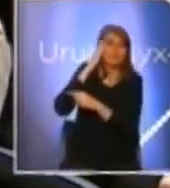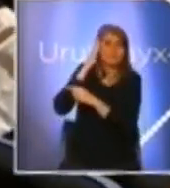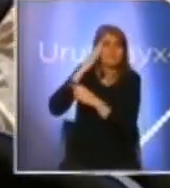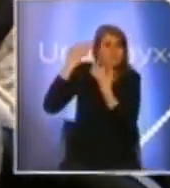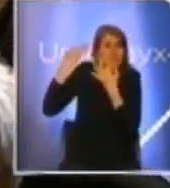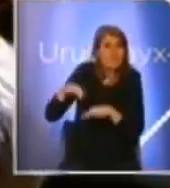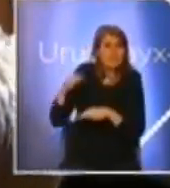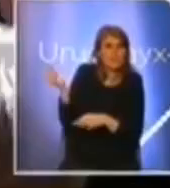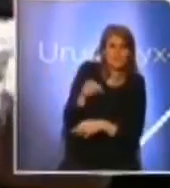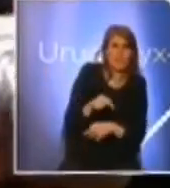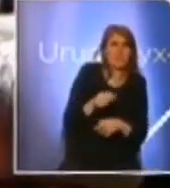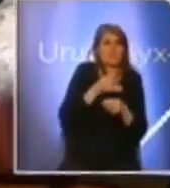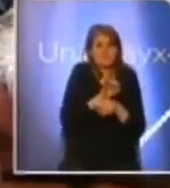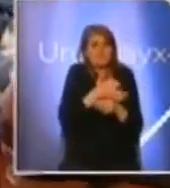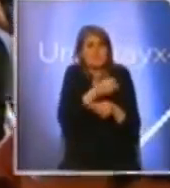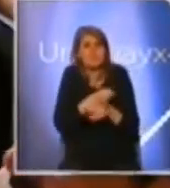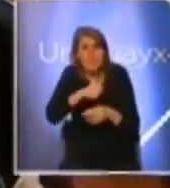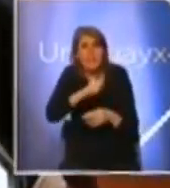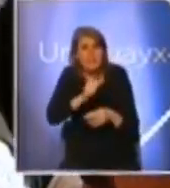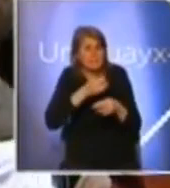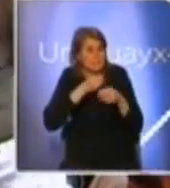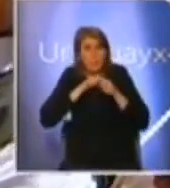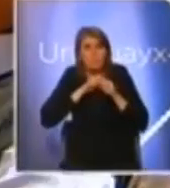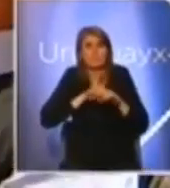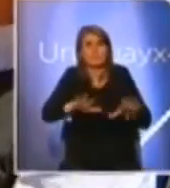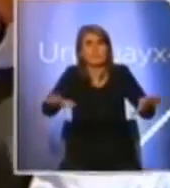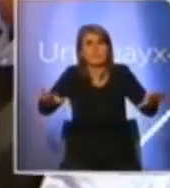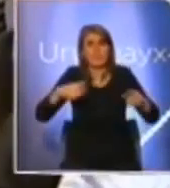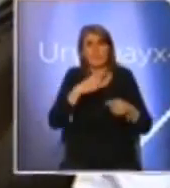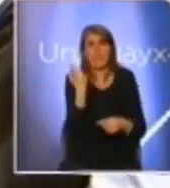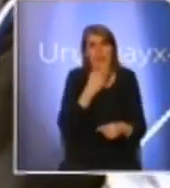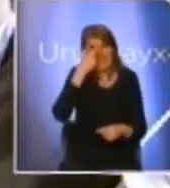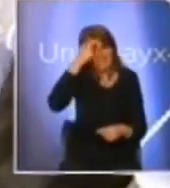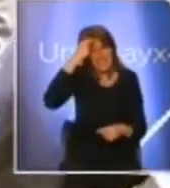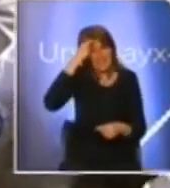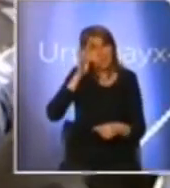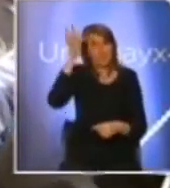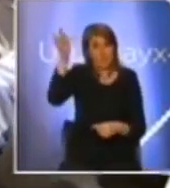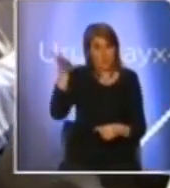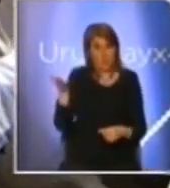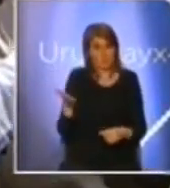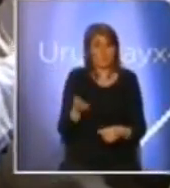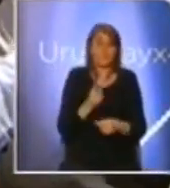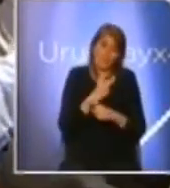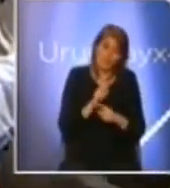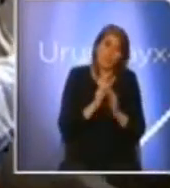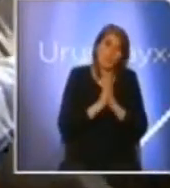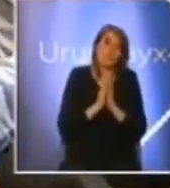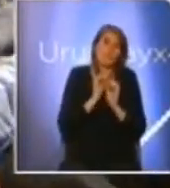hacen un aporte significativo a la comunidad científica aquí en el país. Así que becas de